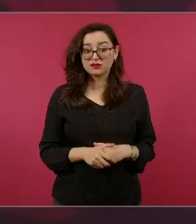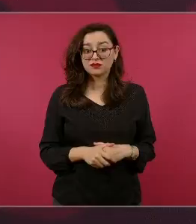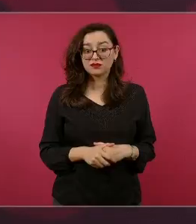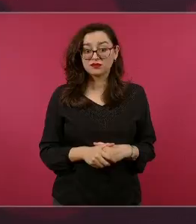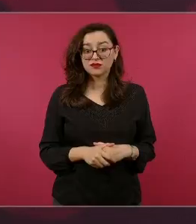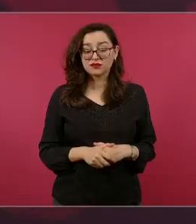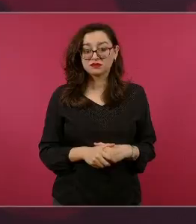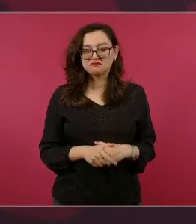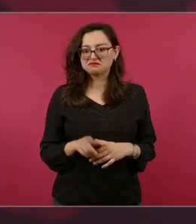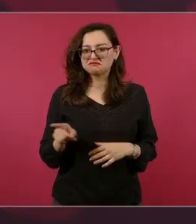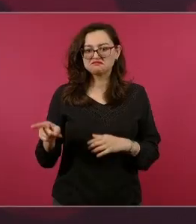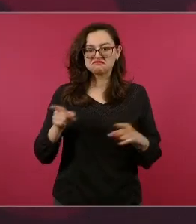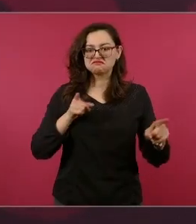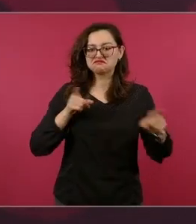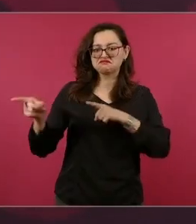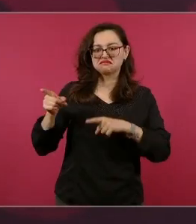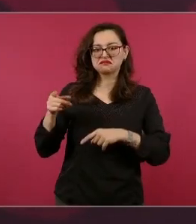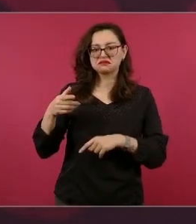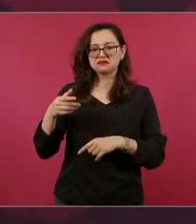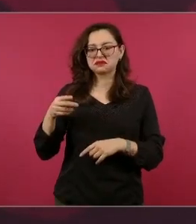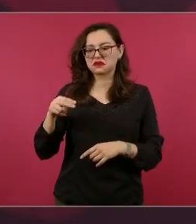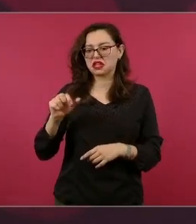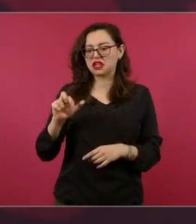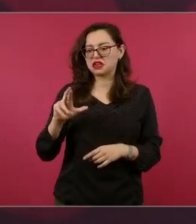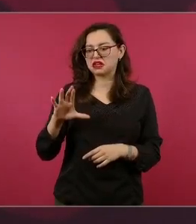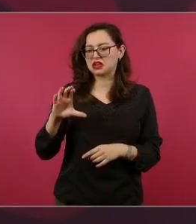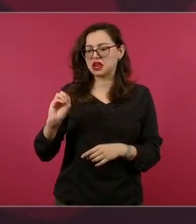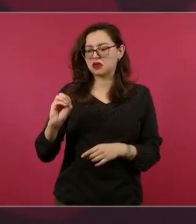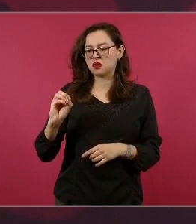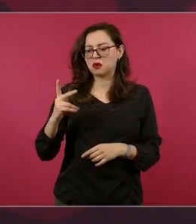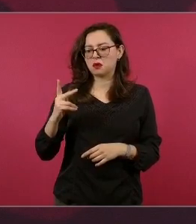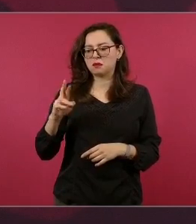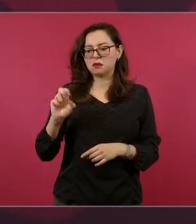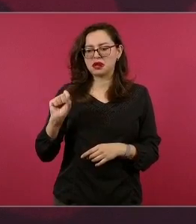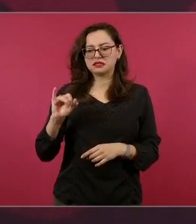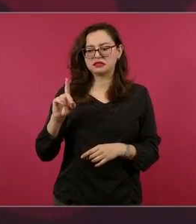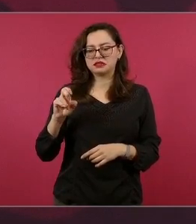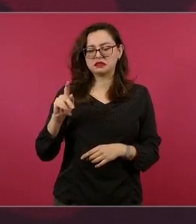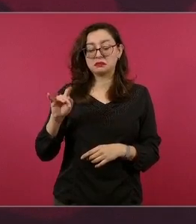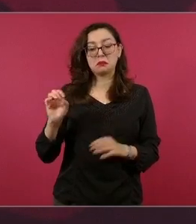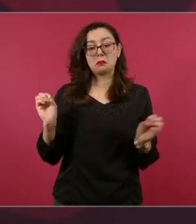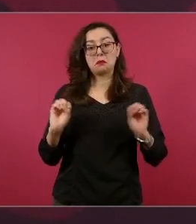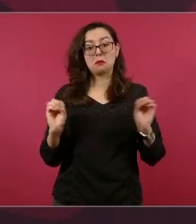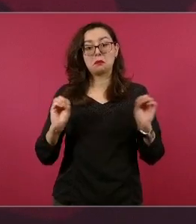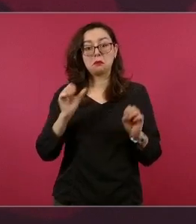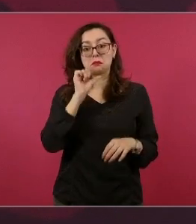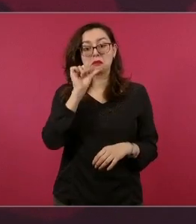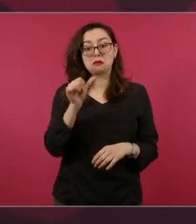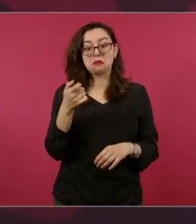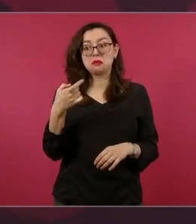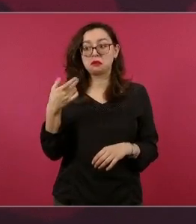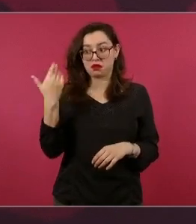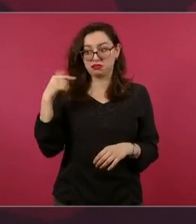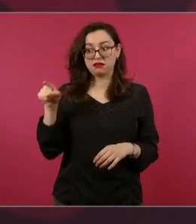Y ahora con lo de la Suprema Corte y el Poder Judicial.